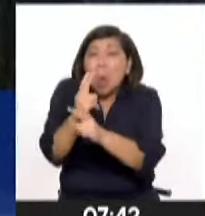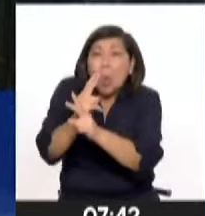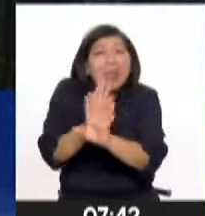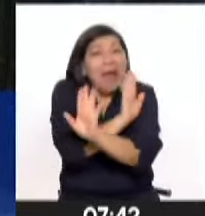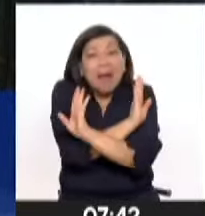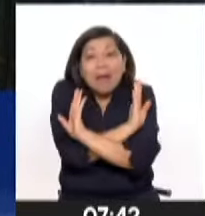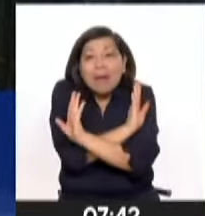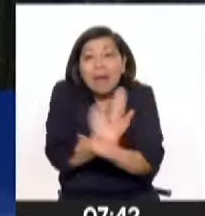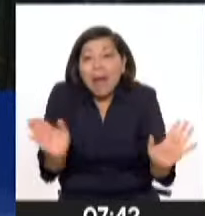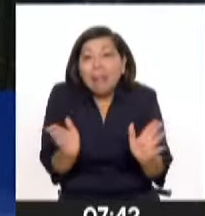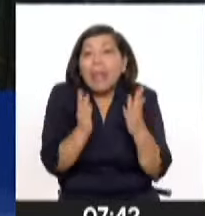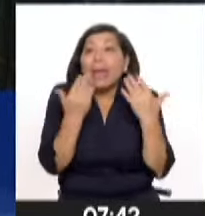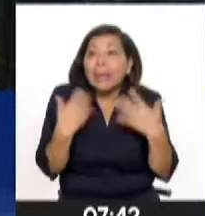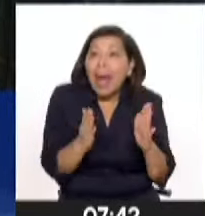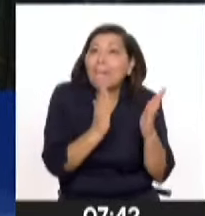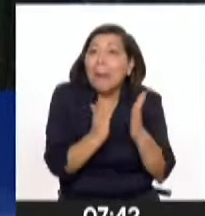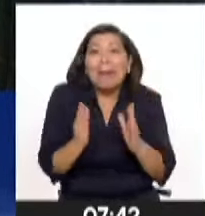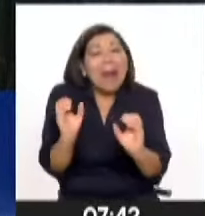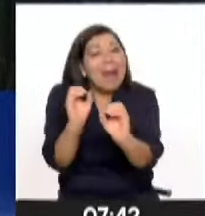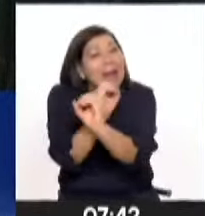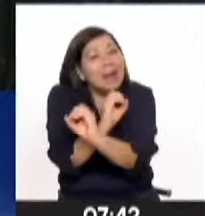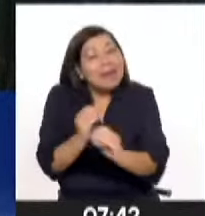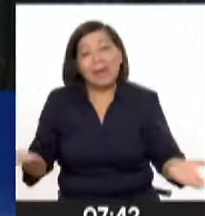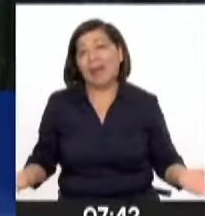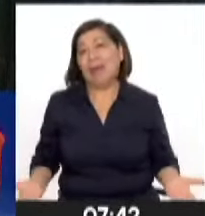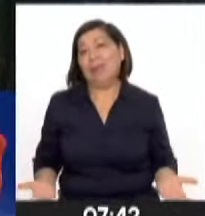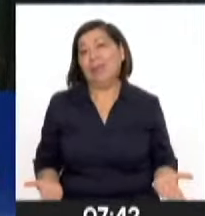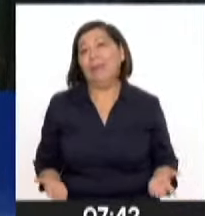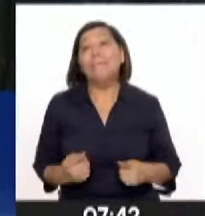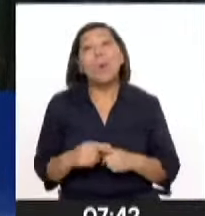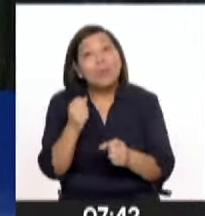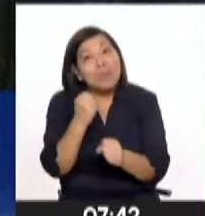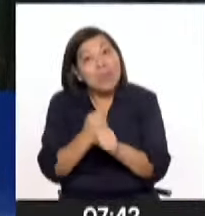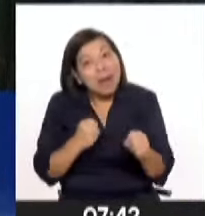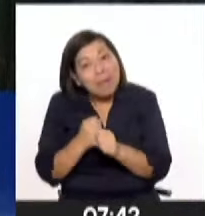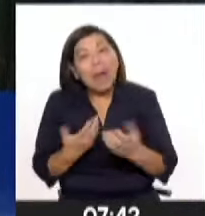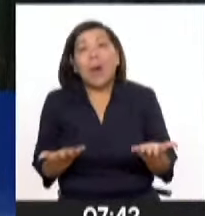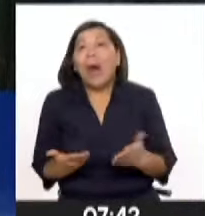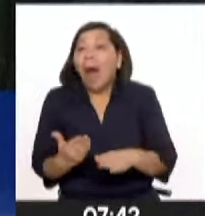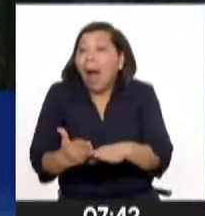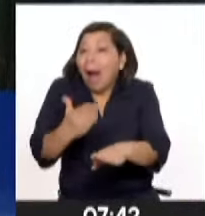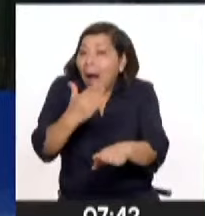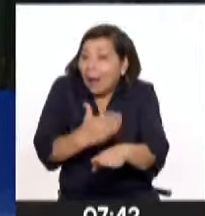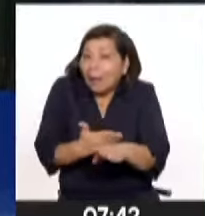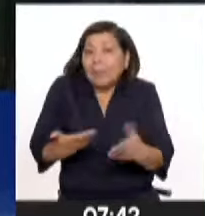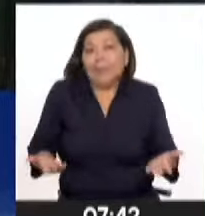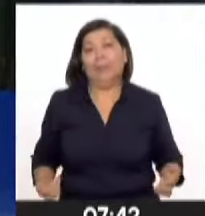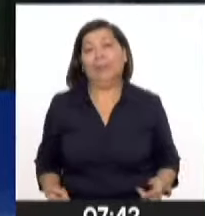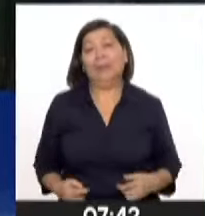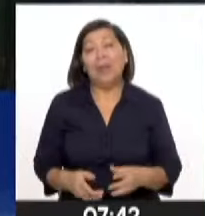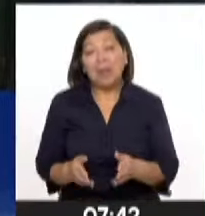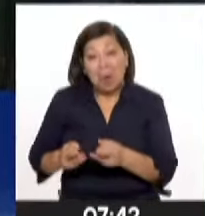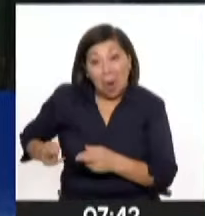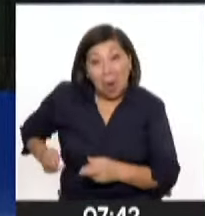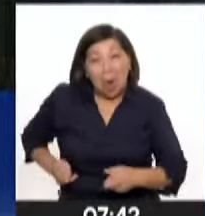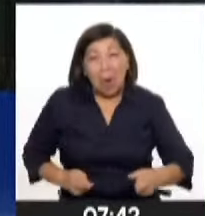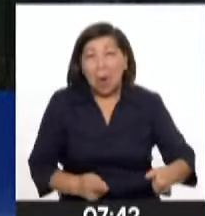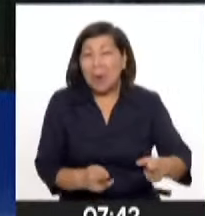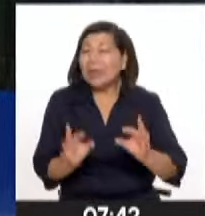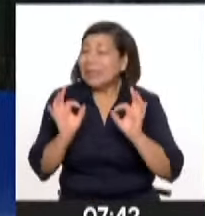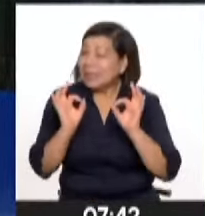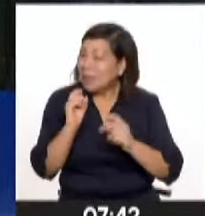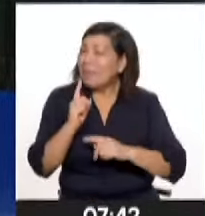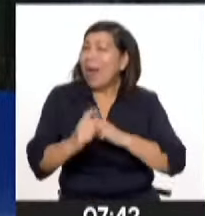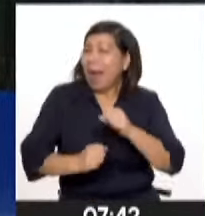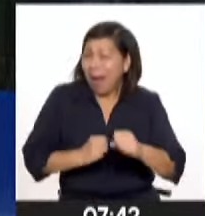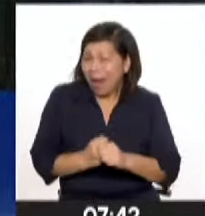estar preparados, para poder hacer un trabajo anterior. Los ríos todos los